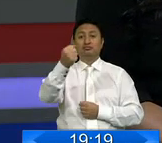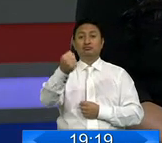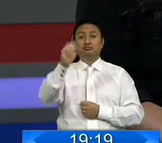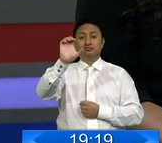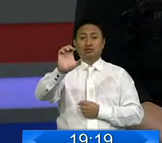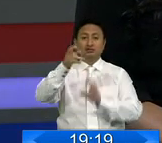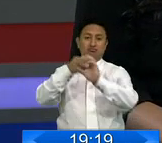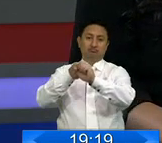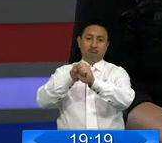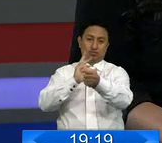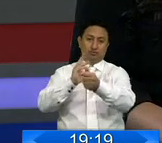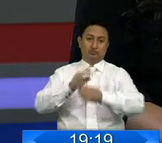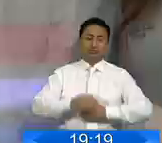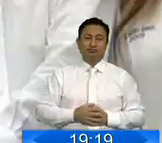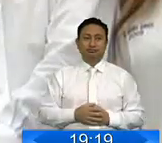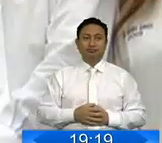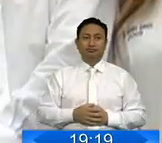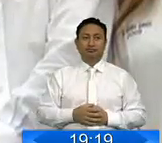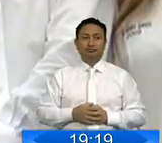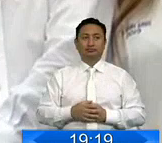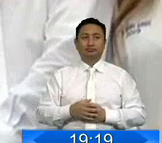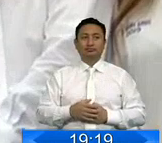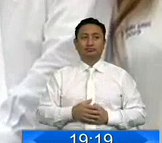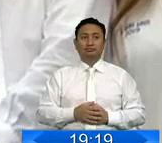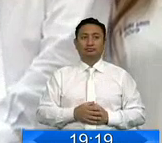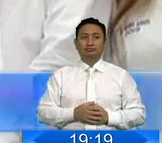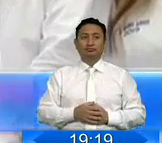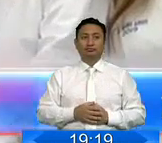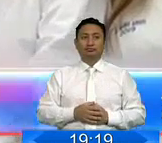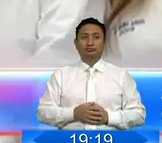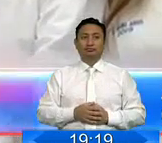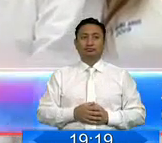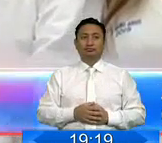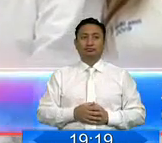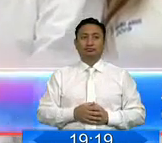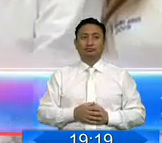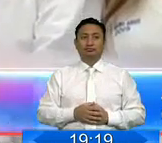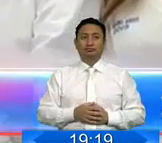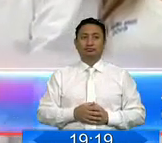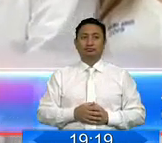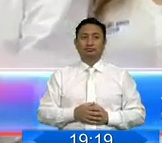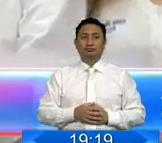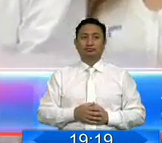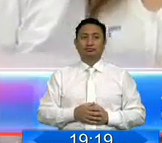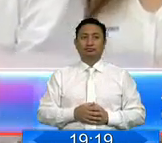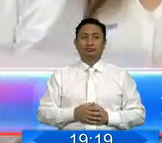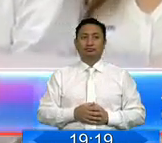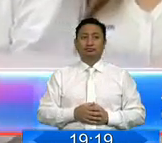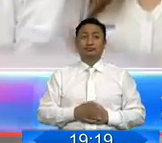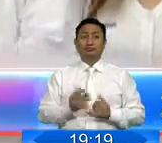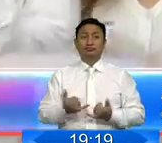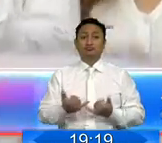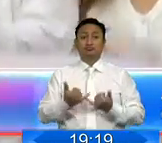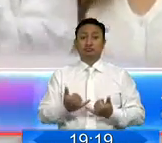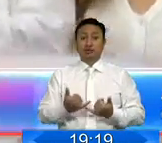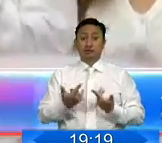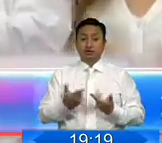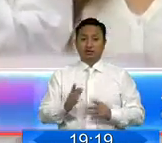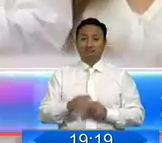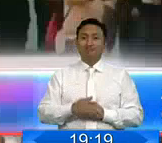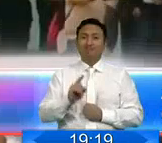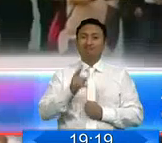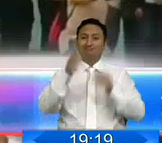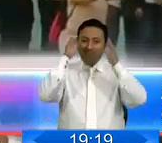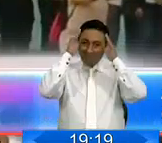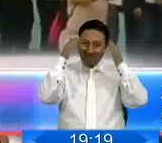en agosto pasado. Hoy se inicia un cambio en la provincia del Guayas. Guayas. Que ahora le toca al agro y será a